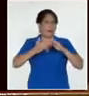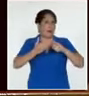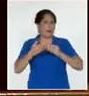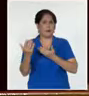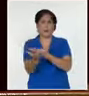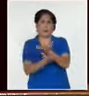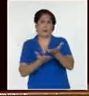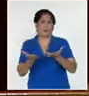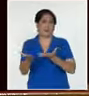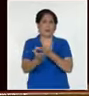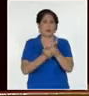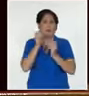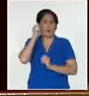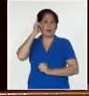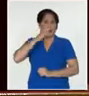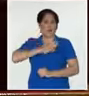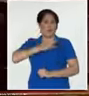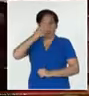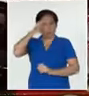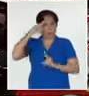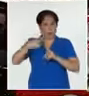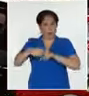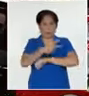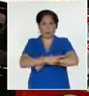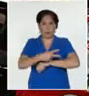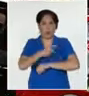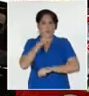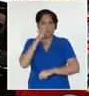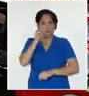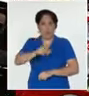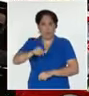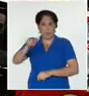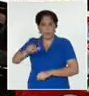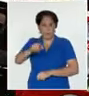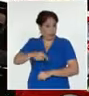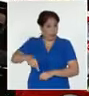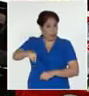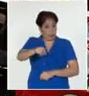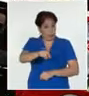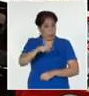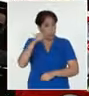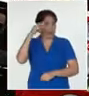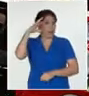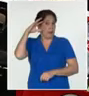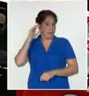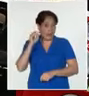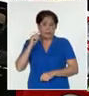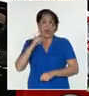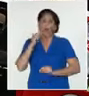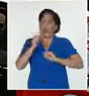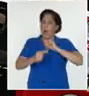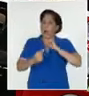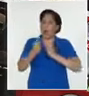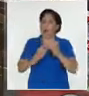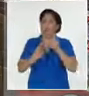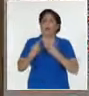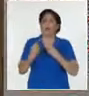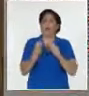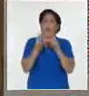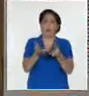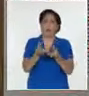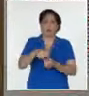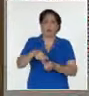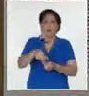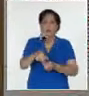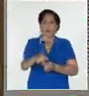intercambio de experiencias. Cederistas, a grandes rasgos, hemos repasado algunos de los muchos aportes de los CDR a